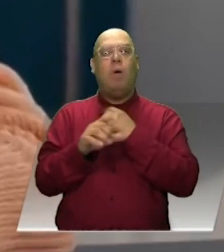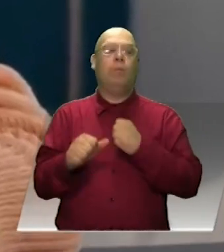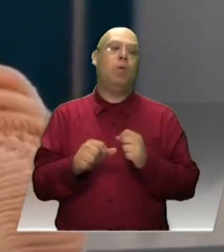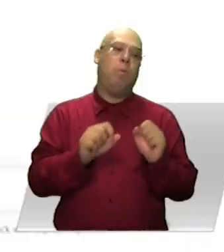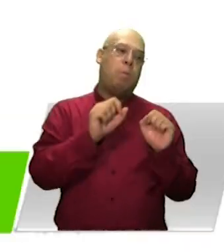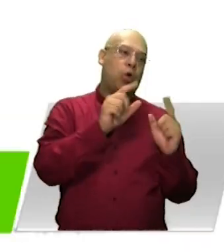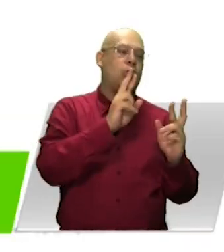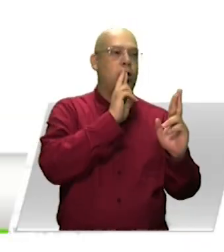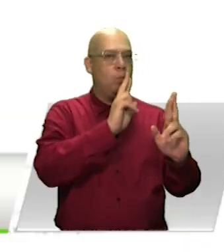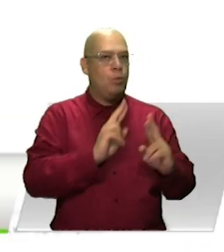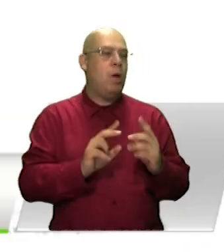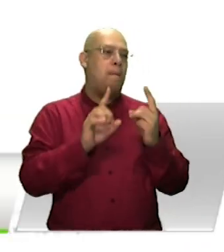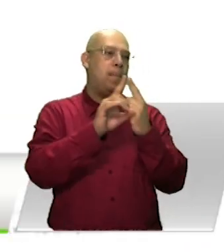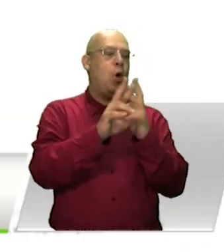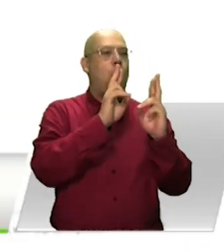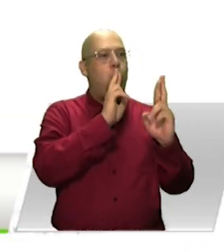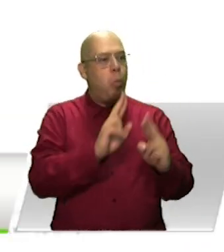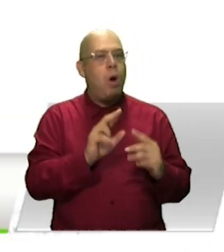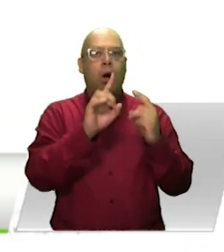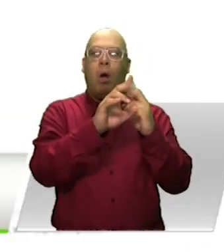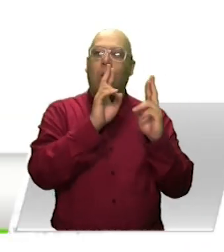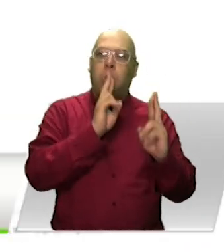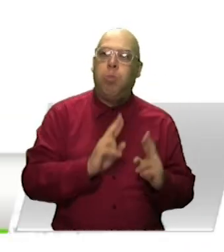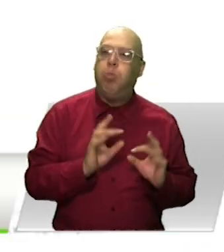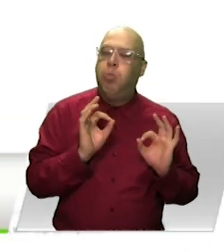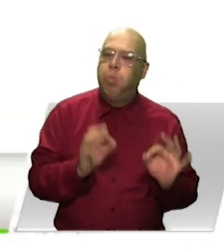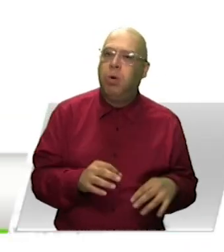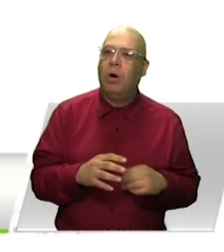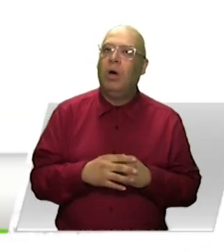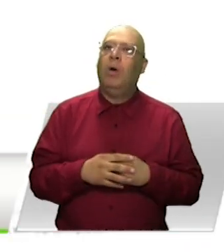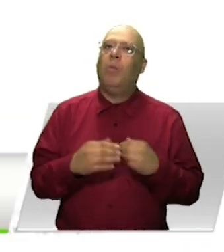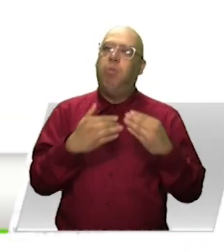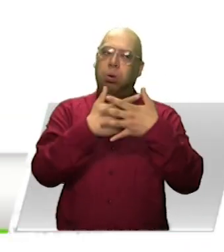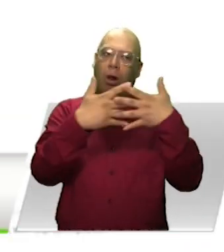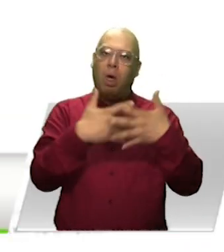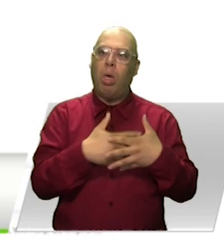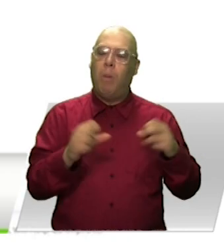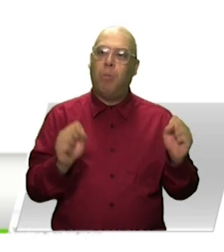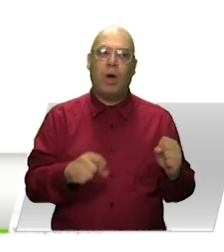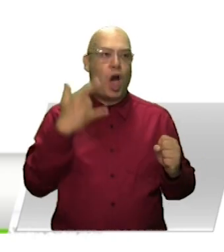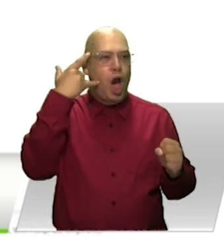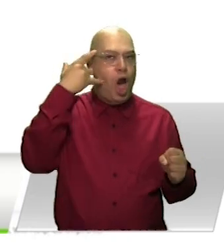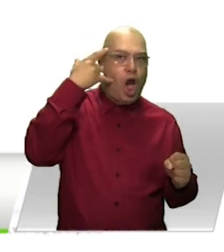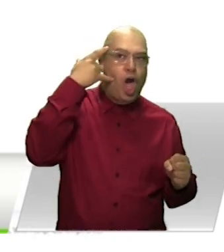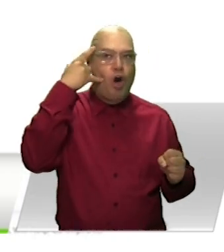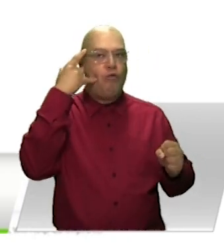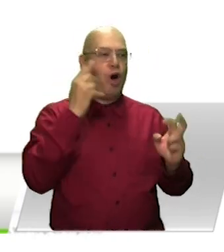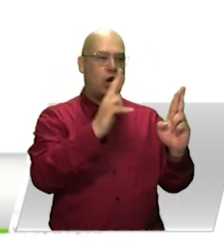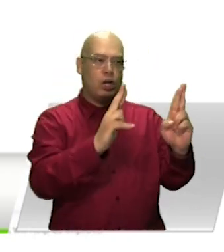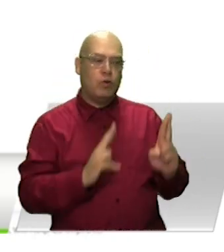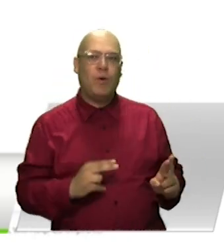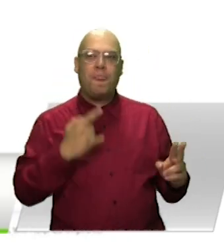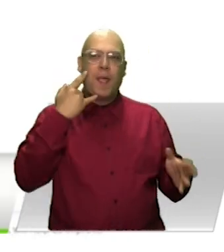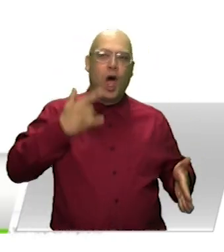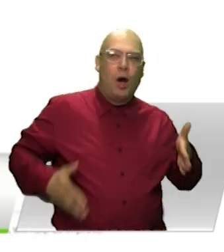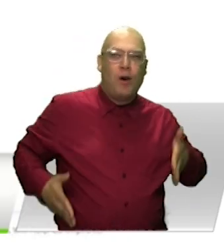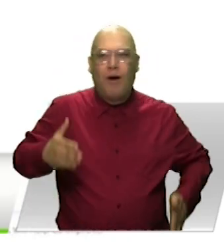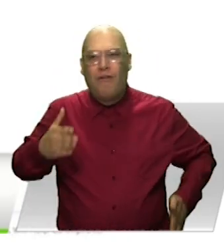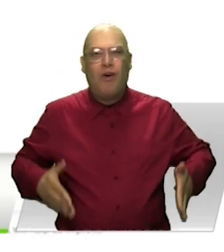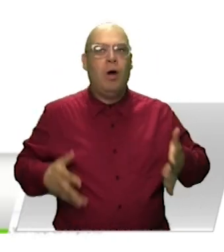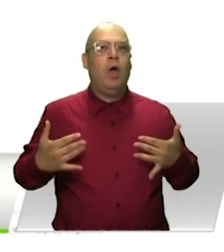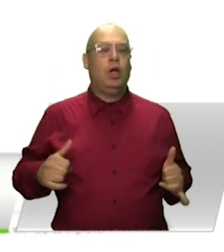respuestas muy acertadas y completas, incluso de varios párrafos. Además, en estas respuestas es capaz de expresarte de